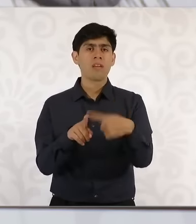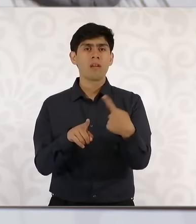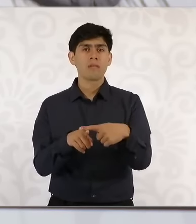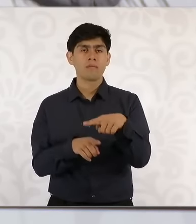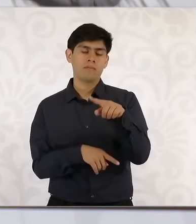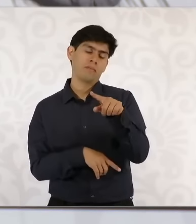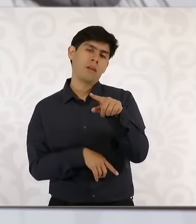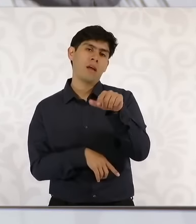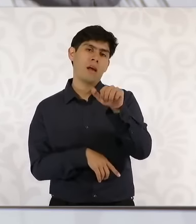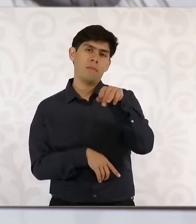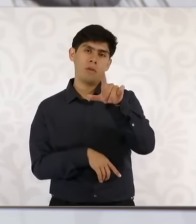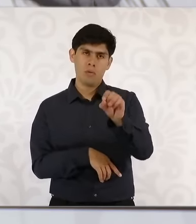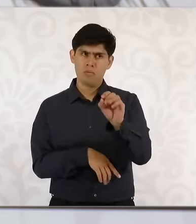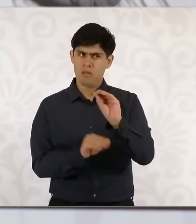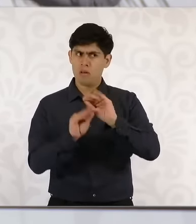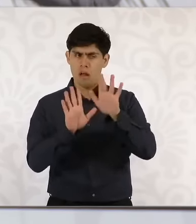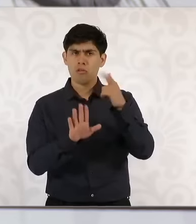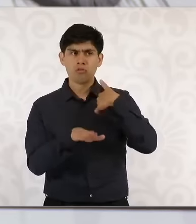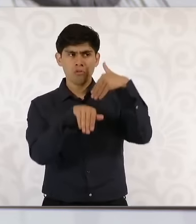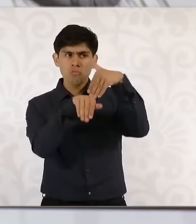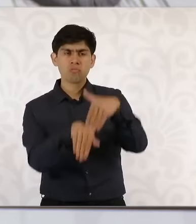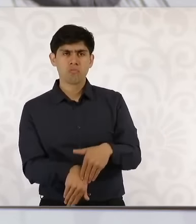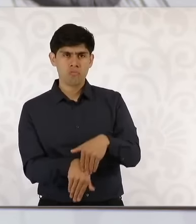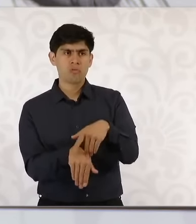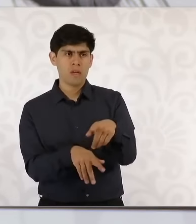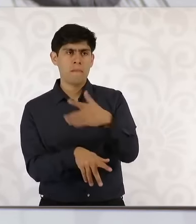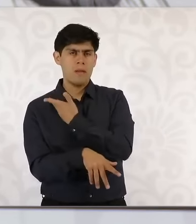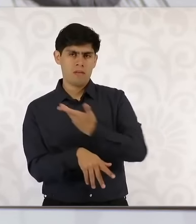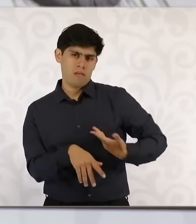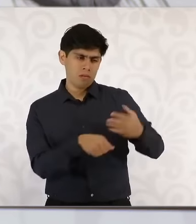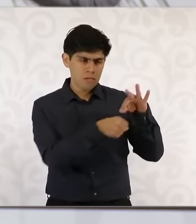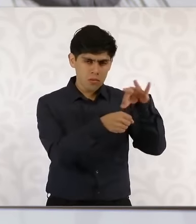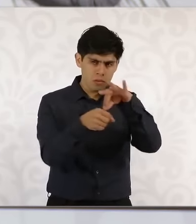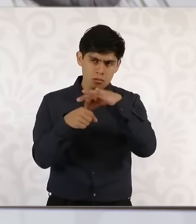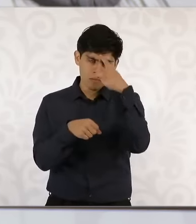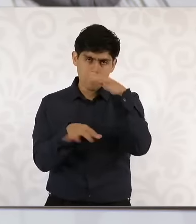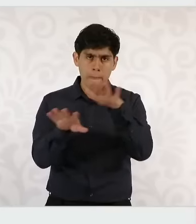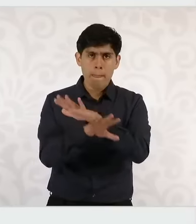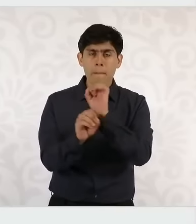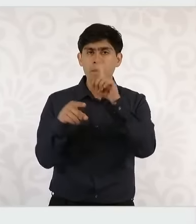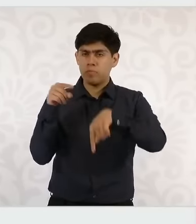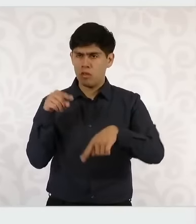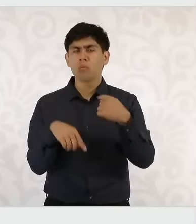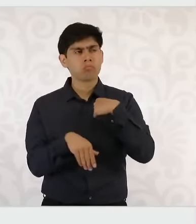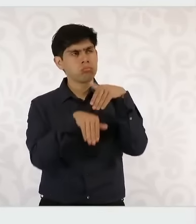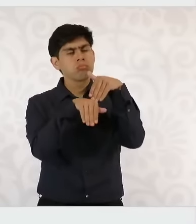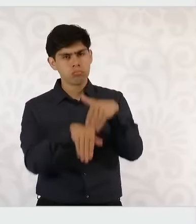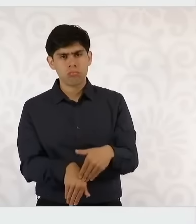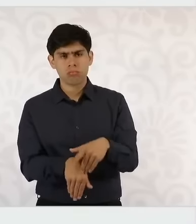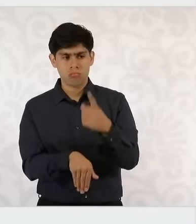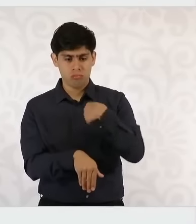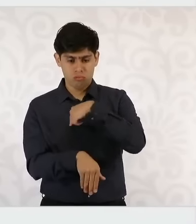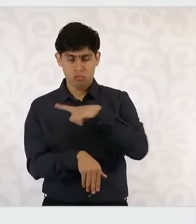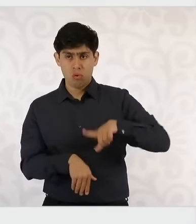a sujetar a revocación de mandato, porque eso dice la Constitución. Además, nunca vamos a hacer una carga para el